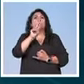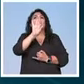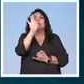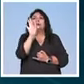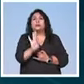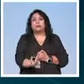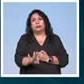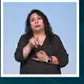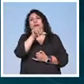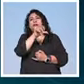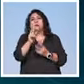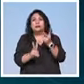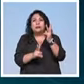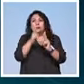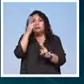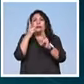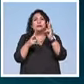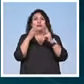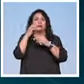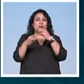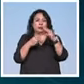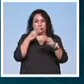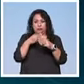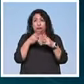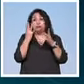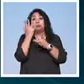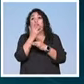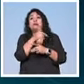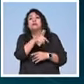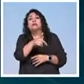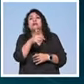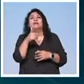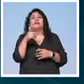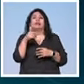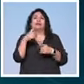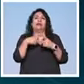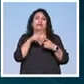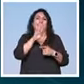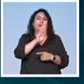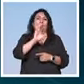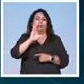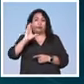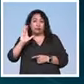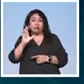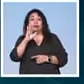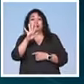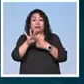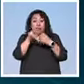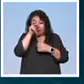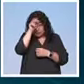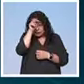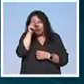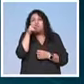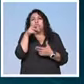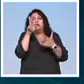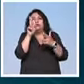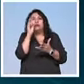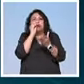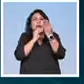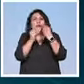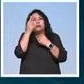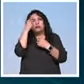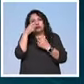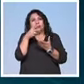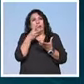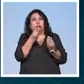polinices de plantas silvestres en el mundo de acuerdo con una producción de la pbc los insectos representan el alimento para